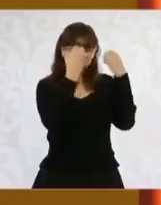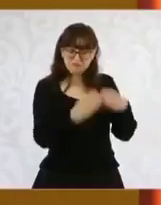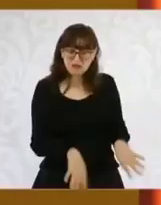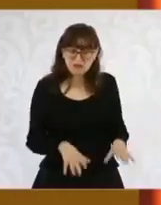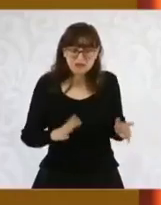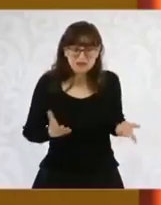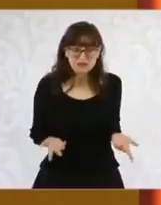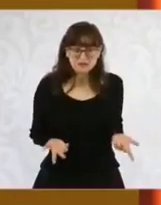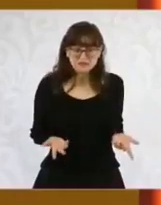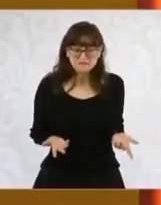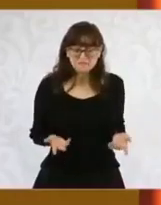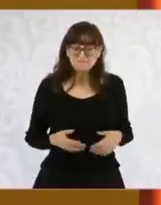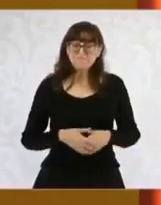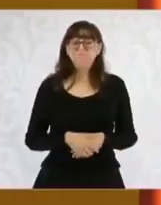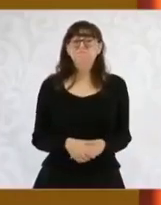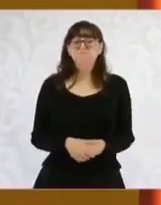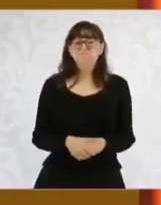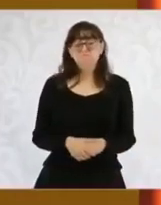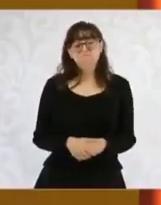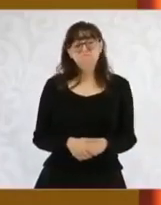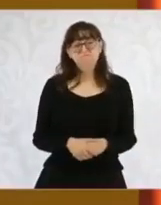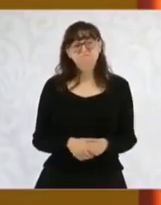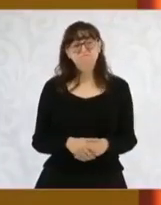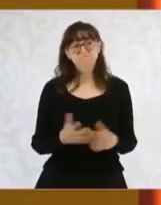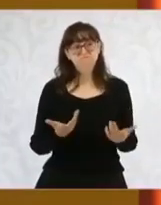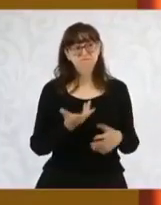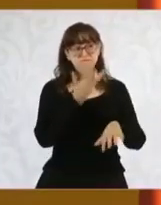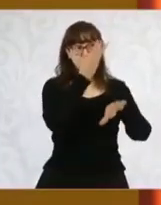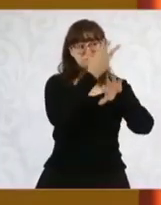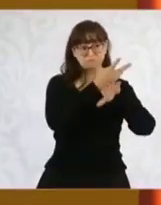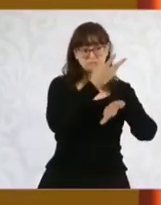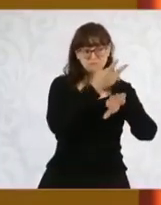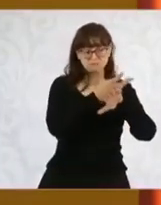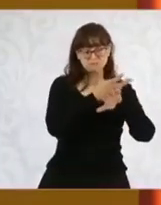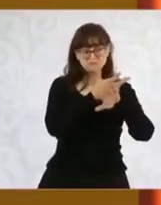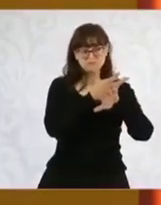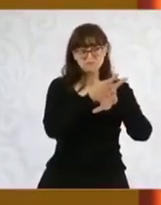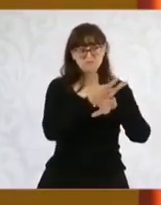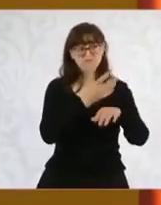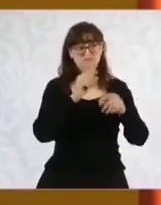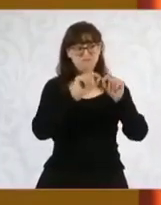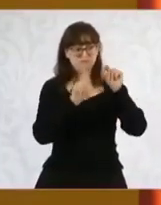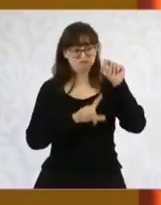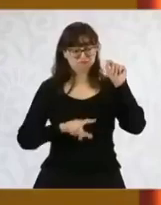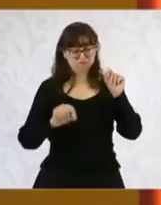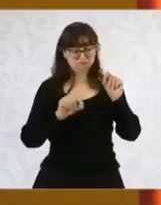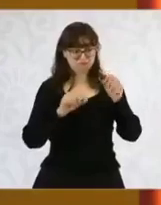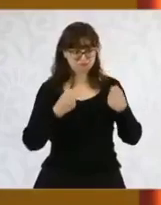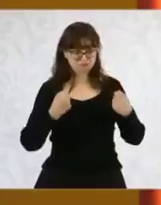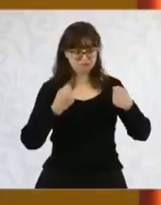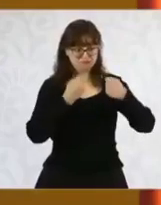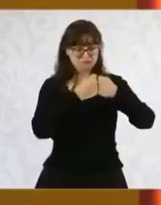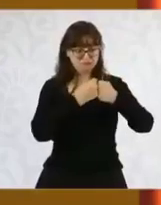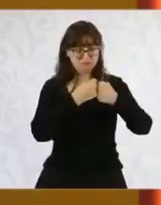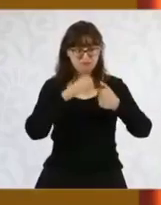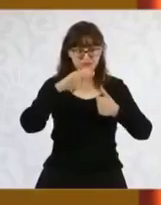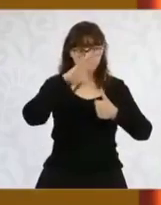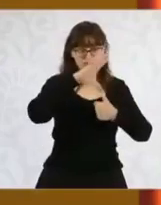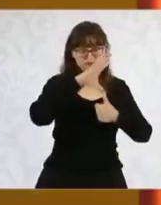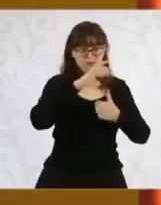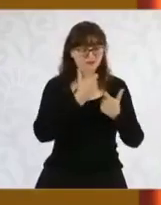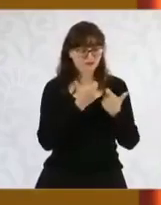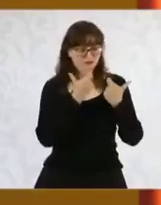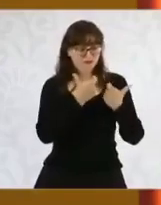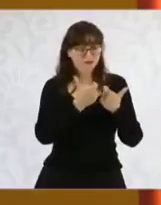estoy convencida que la frontera económica de Norteamérica que la fortaleza económica de Norteamérica